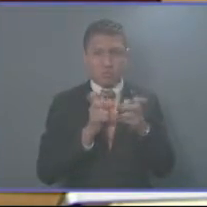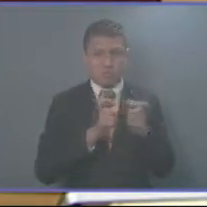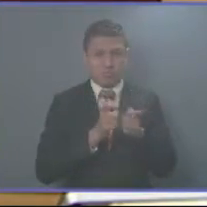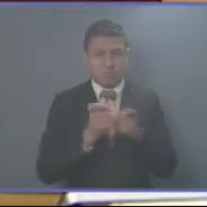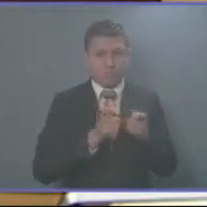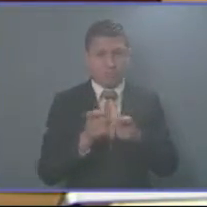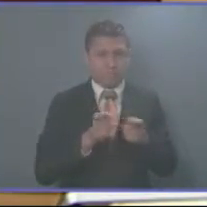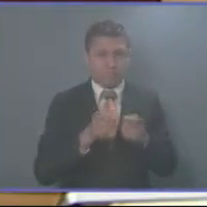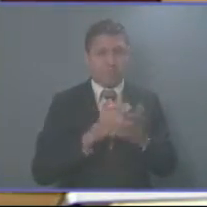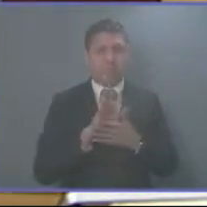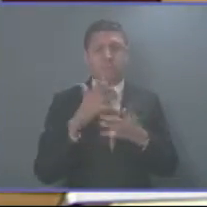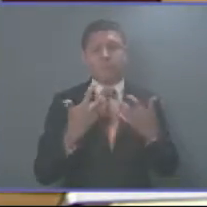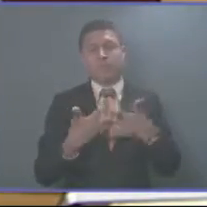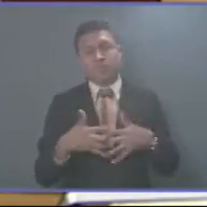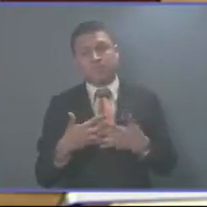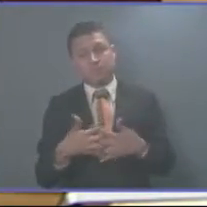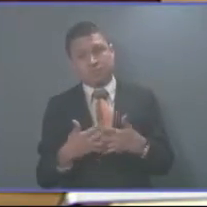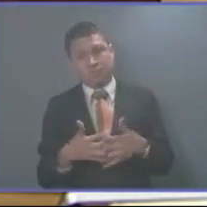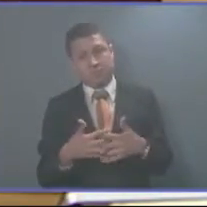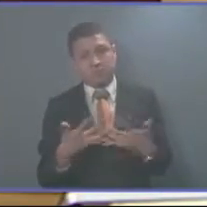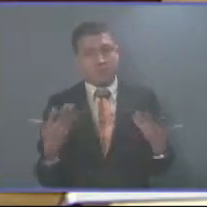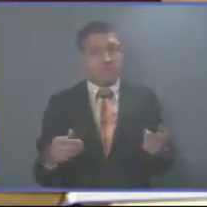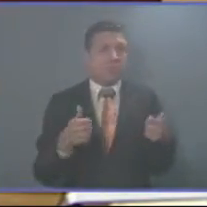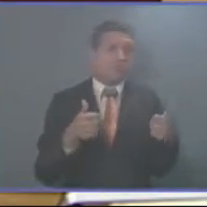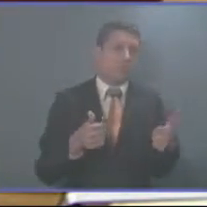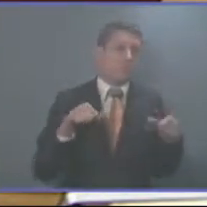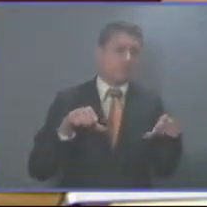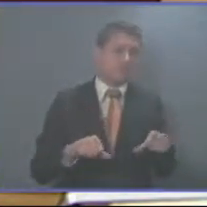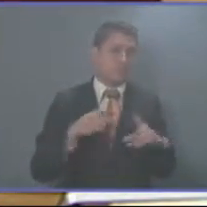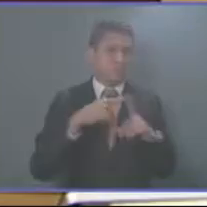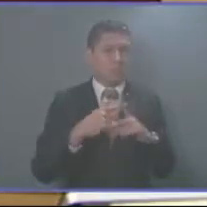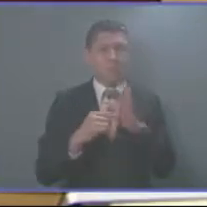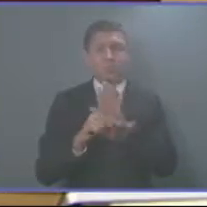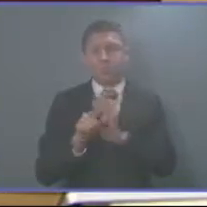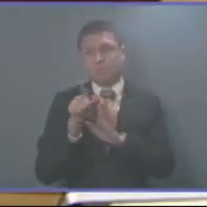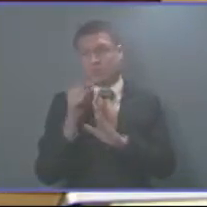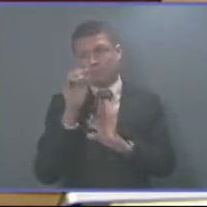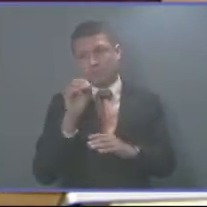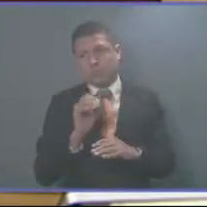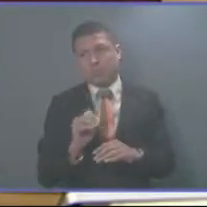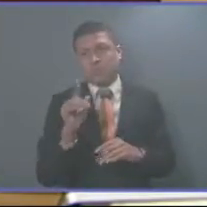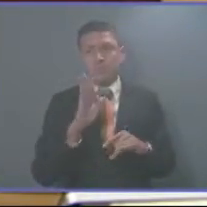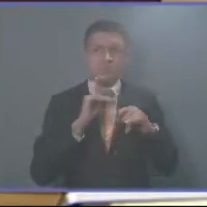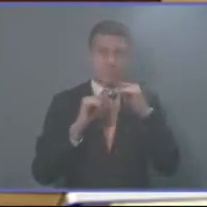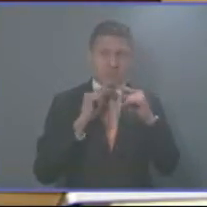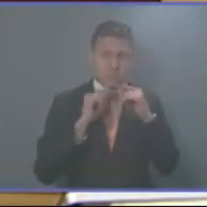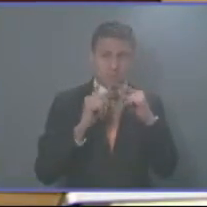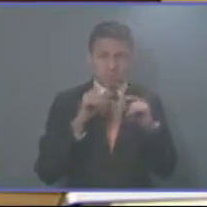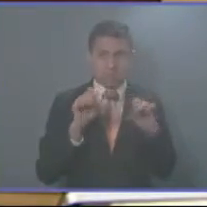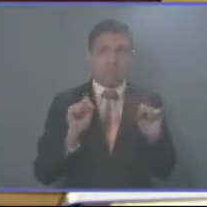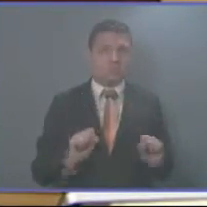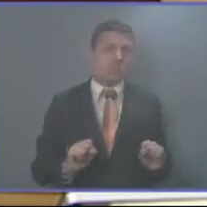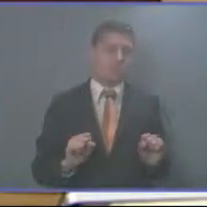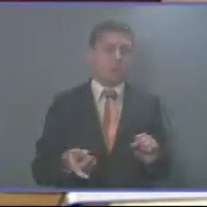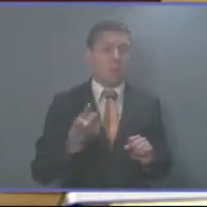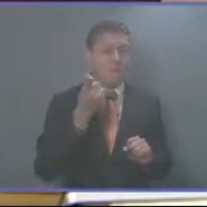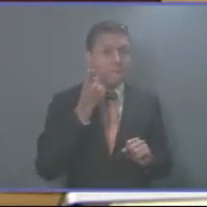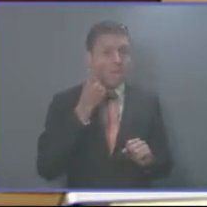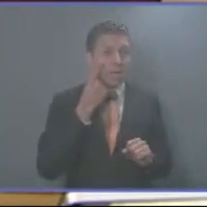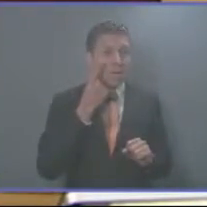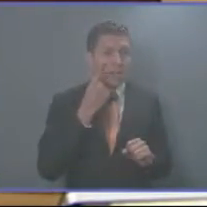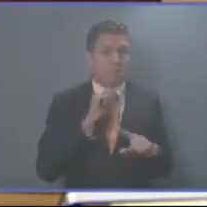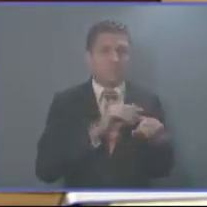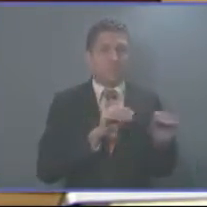la empresa aérea. Pues bueno, eso suben los costos de esas autoridades para poder cubrir